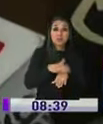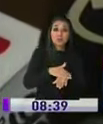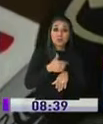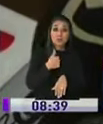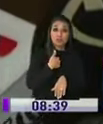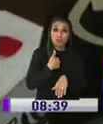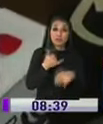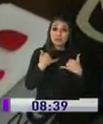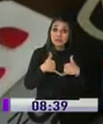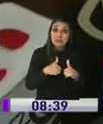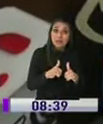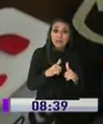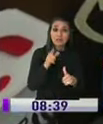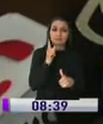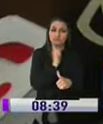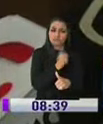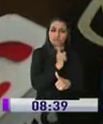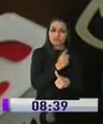mismo, pues